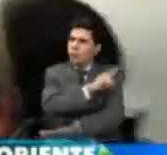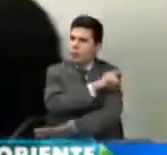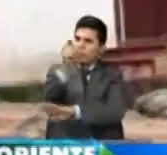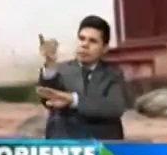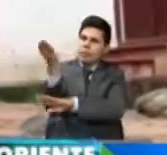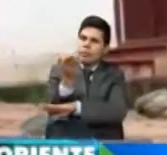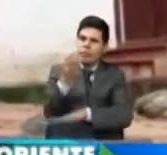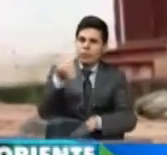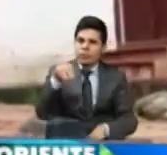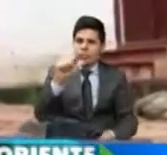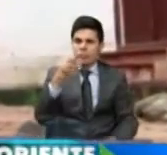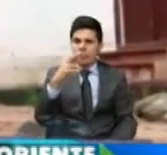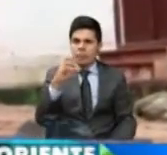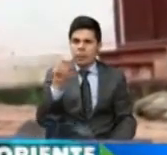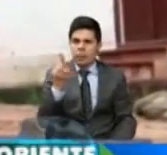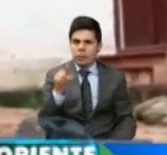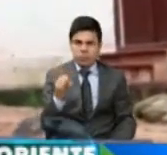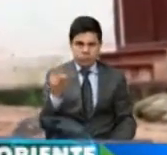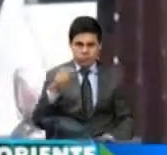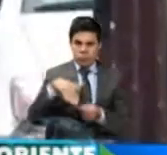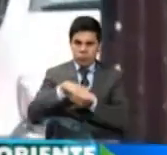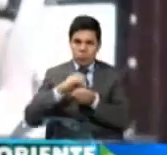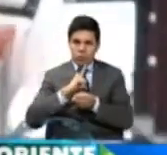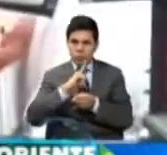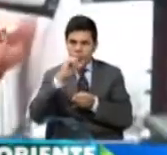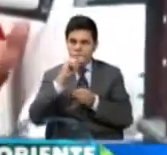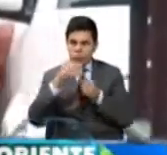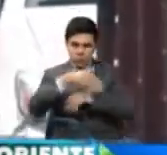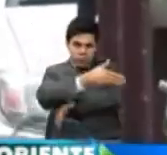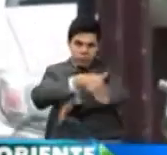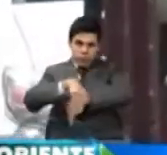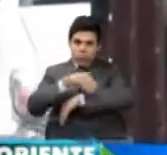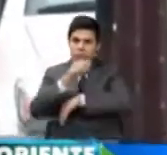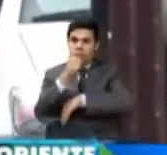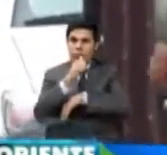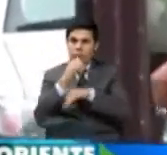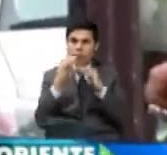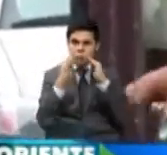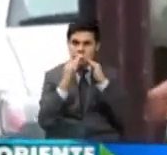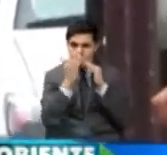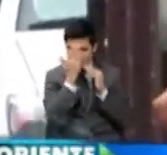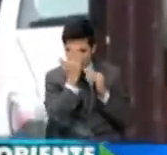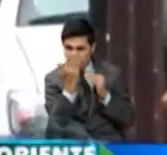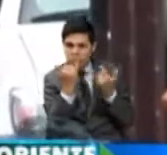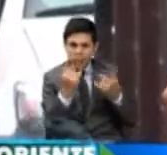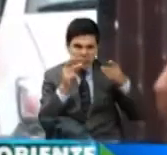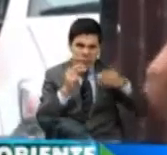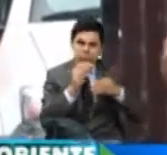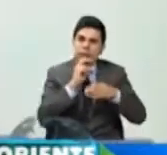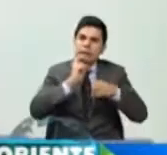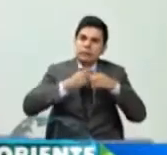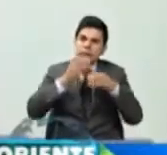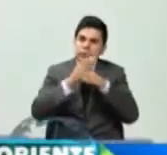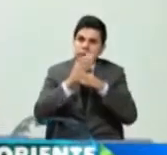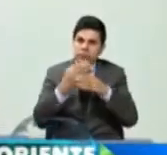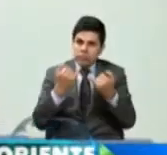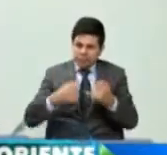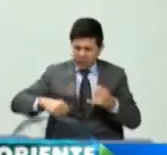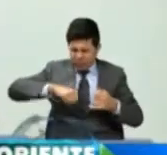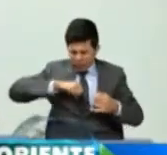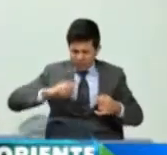Marcos Convariza, un líder comunal que vive sobre la carrera 10 y que hoy está en el ojo del huracán. Estamos siendo vulnerados